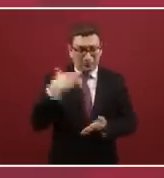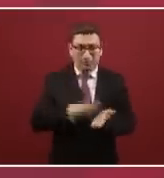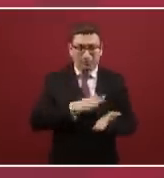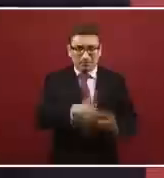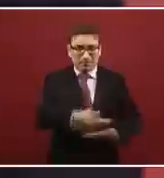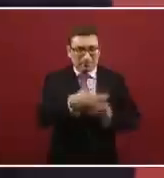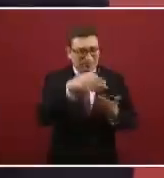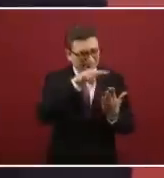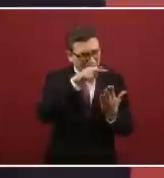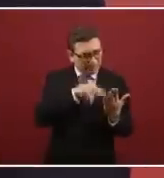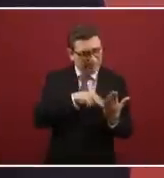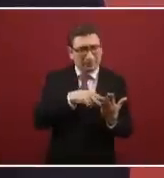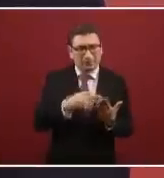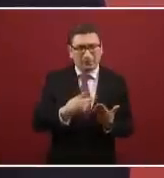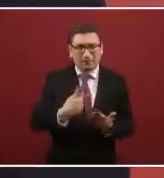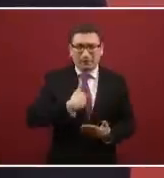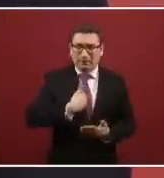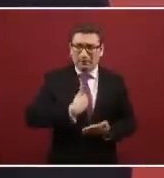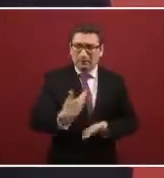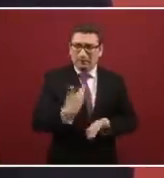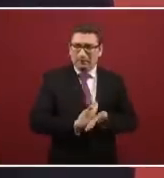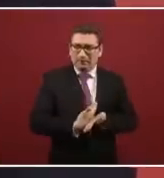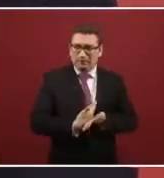a la que me estaban proponiendo,